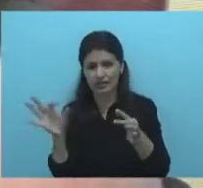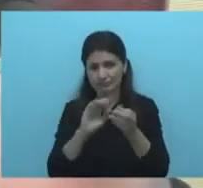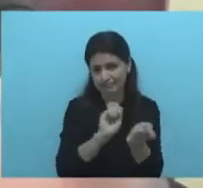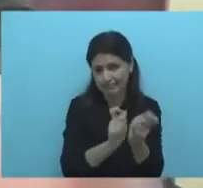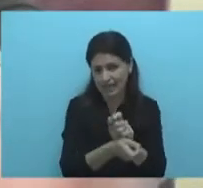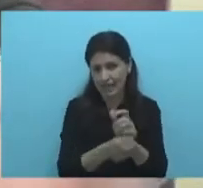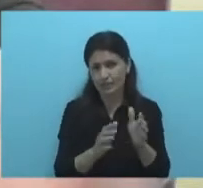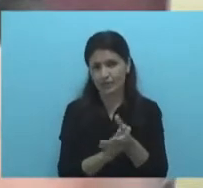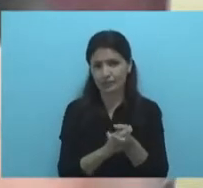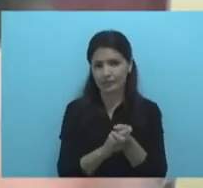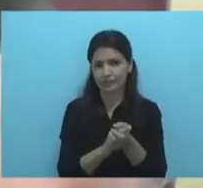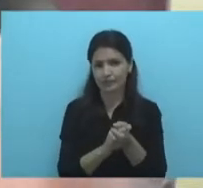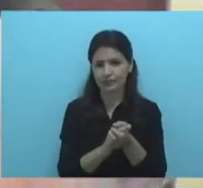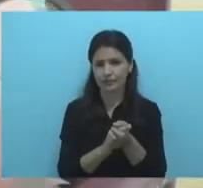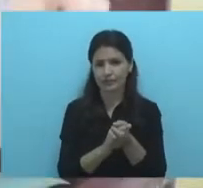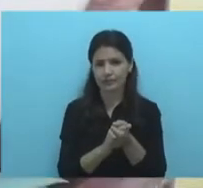2017. Partiendo de eso,